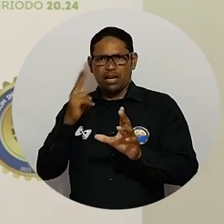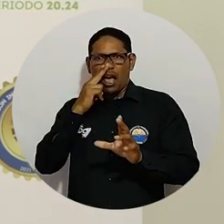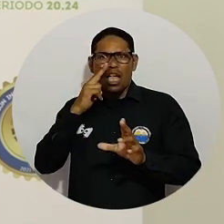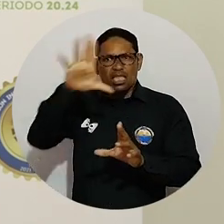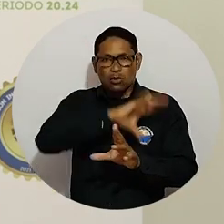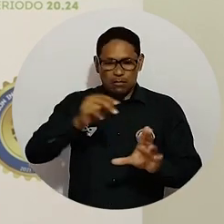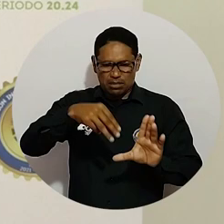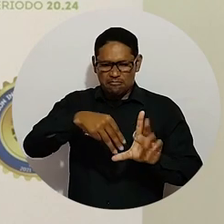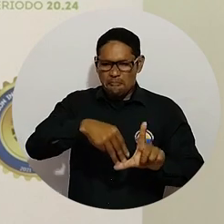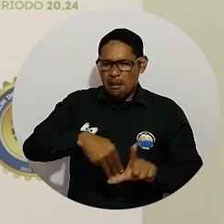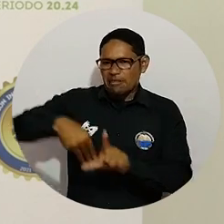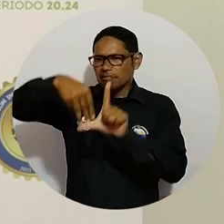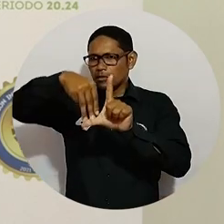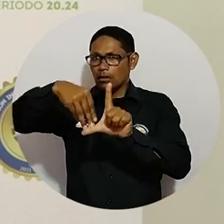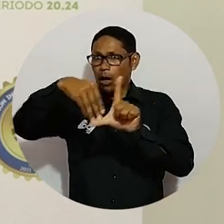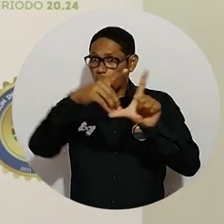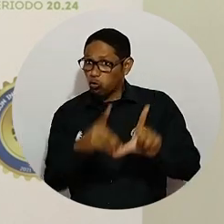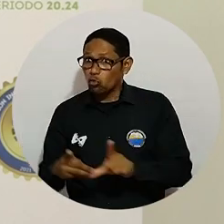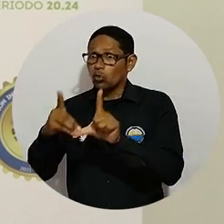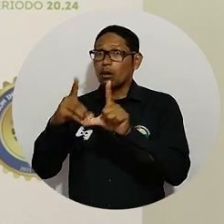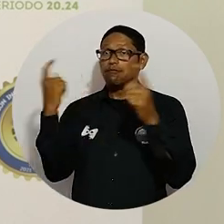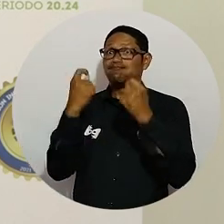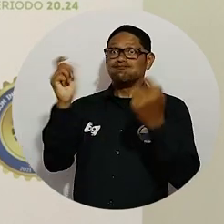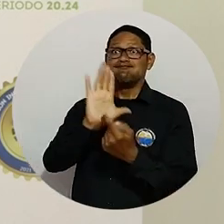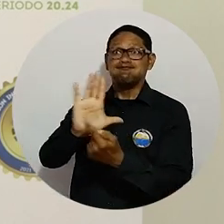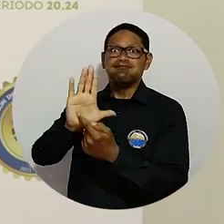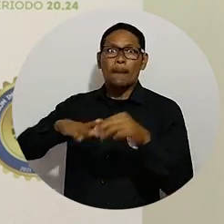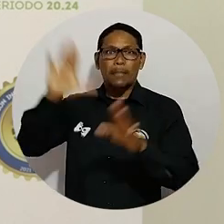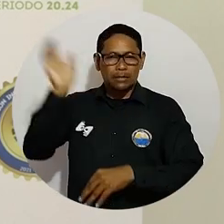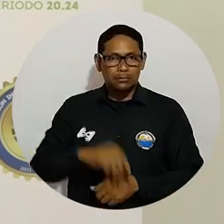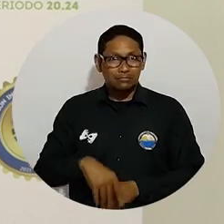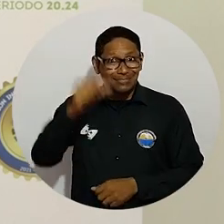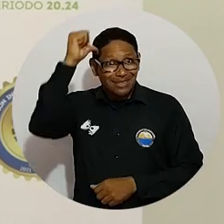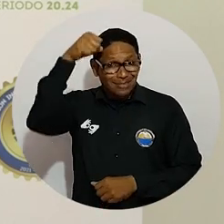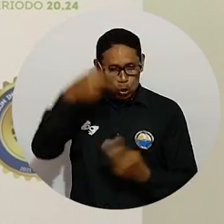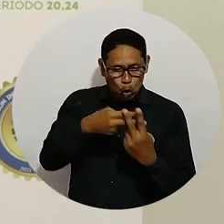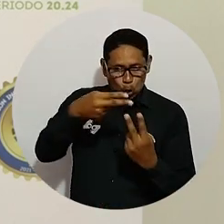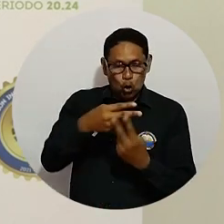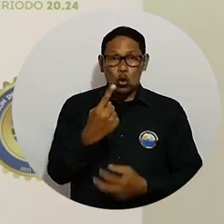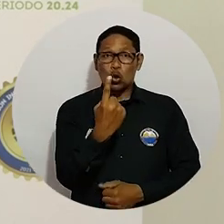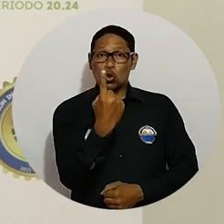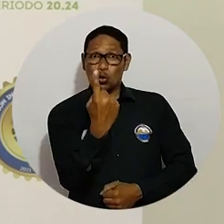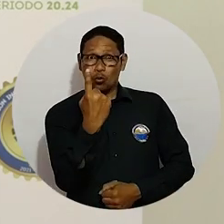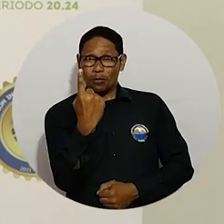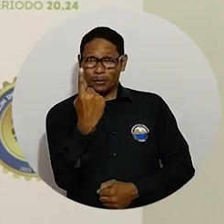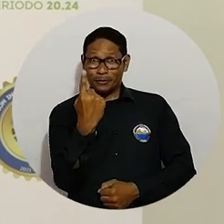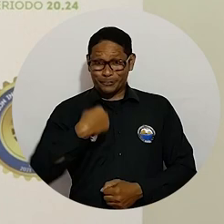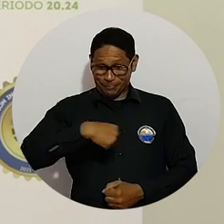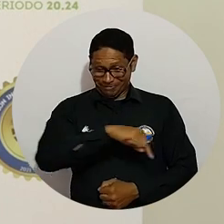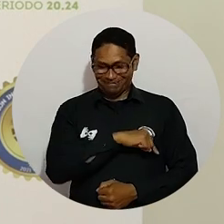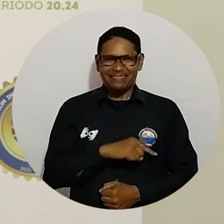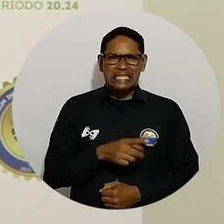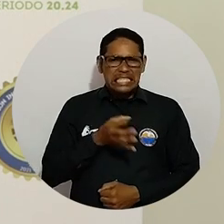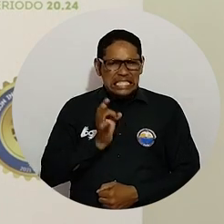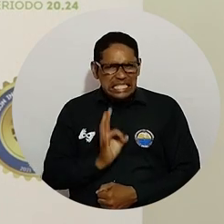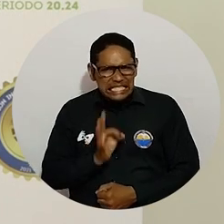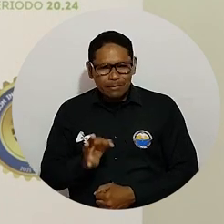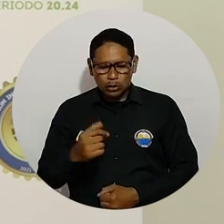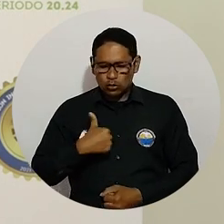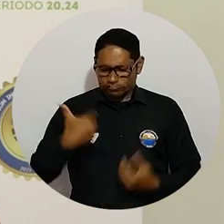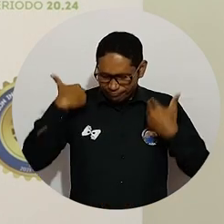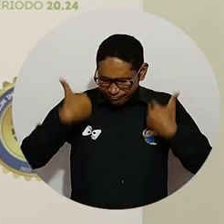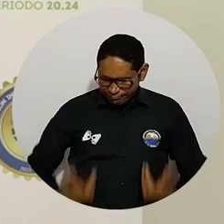mayores maestrías y doctorados para que sea más atractiva. Recuerden que somos el número uno en el tarjetón